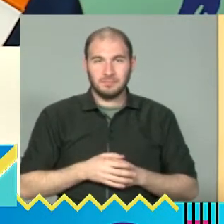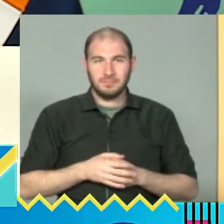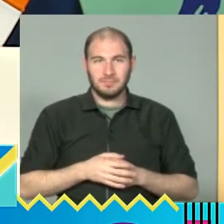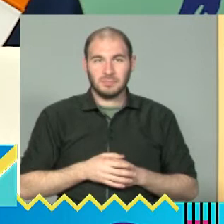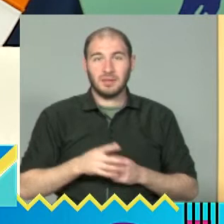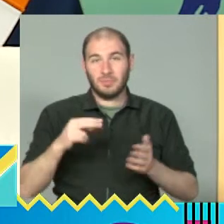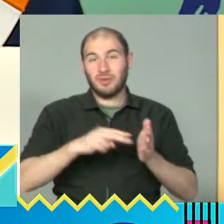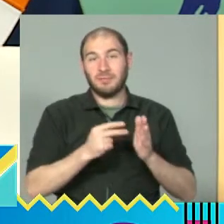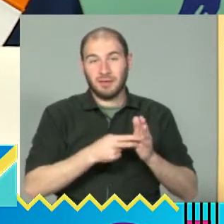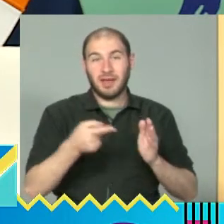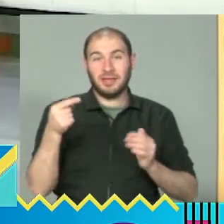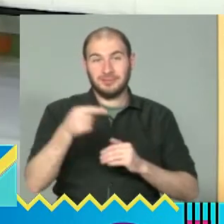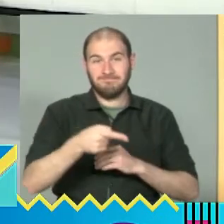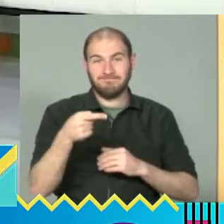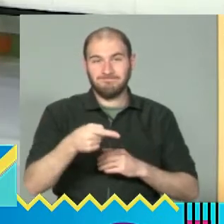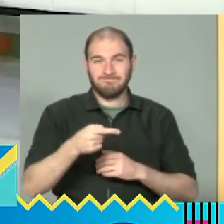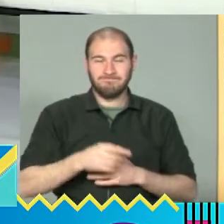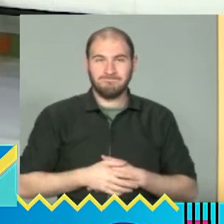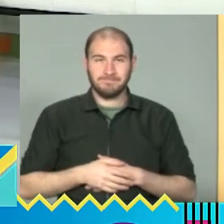y ahí está el problema.